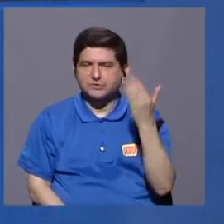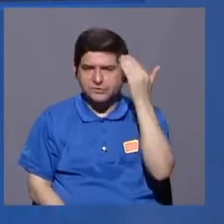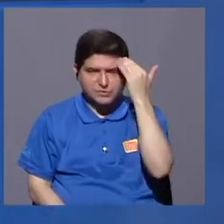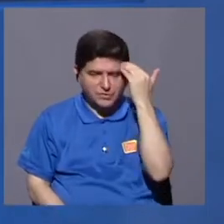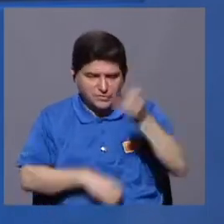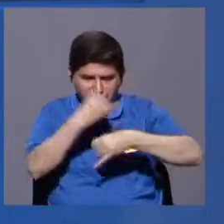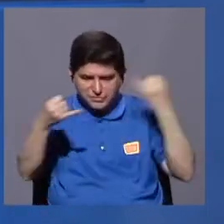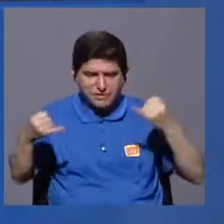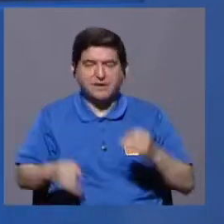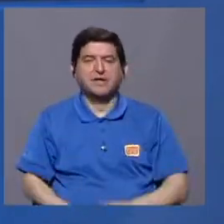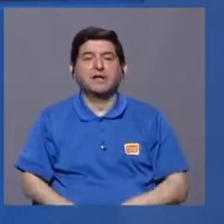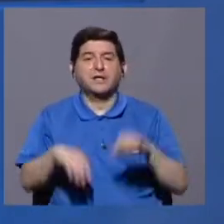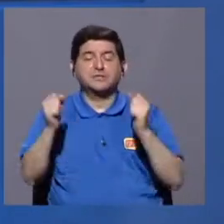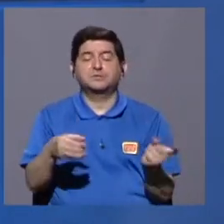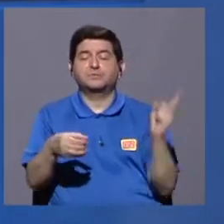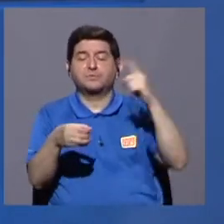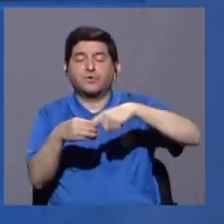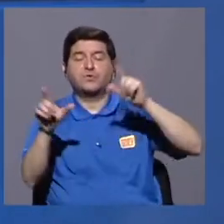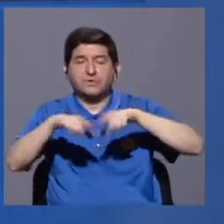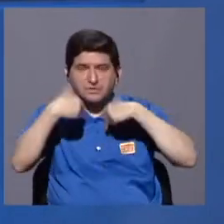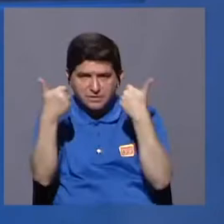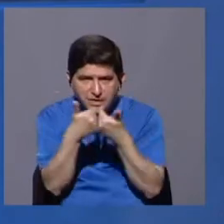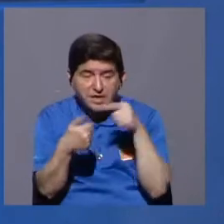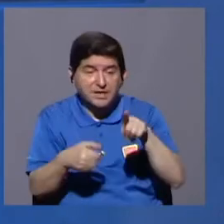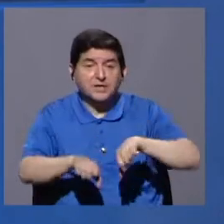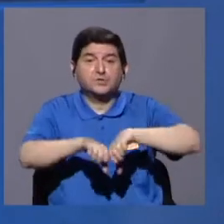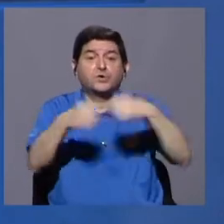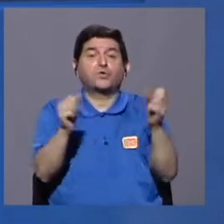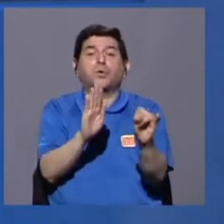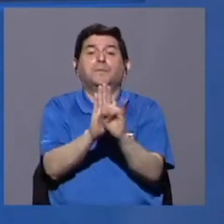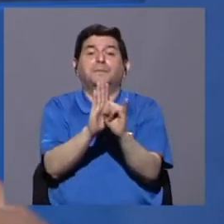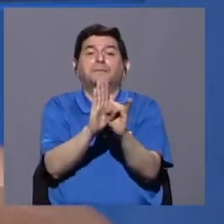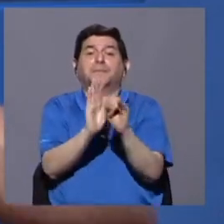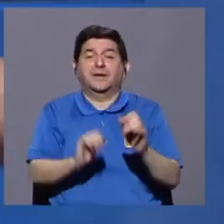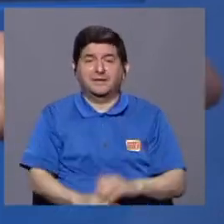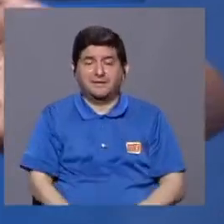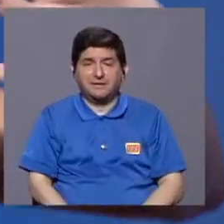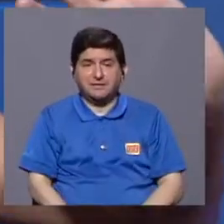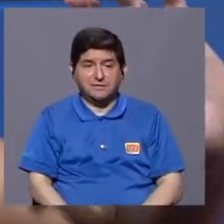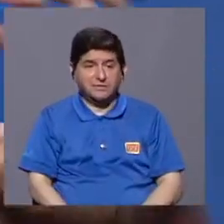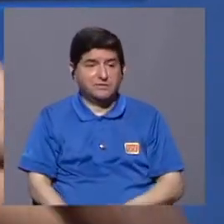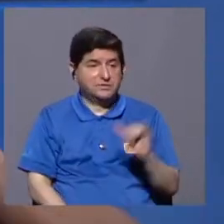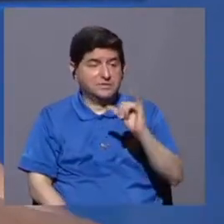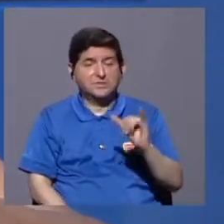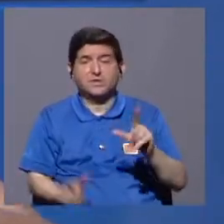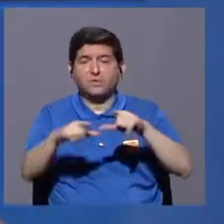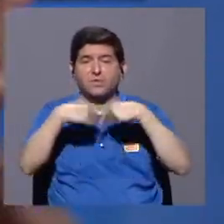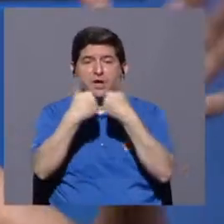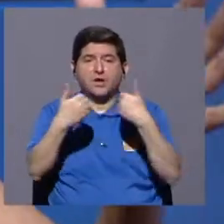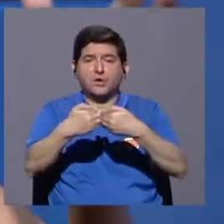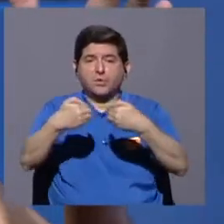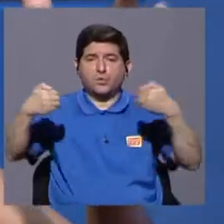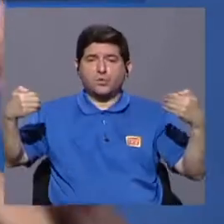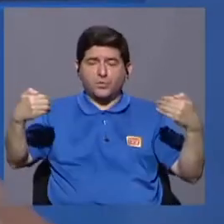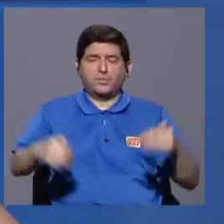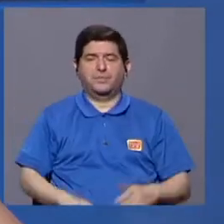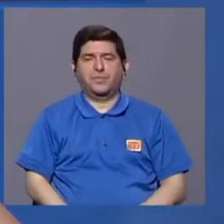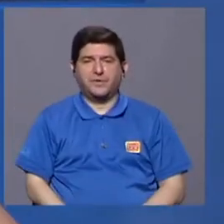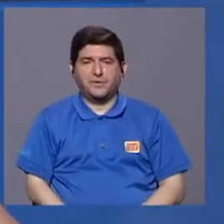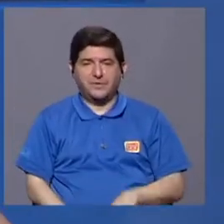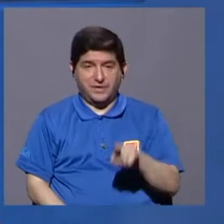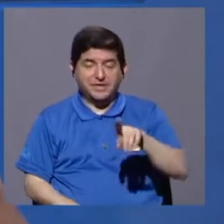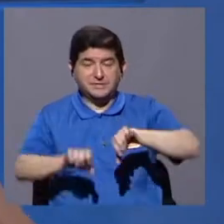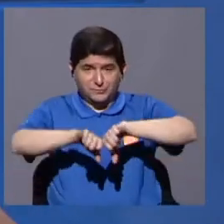es su función. Y esto rompe con la identidad. Y entonces el clan también se aleja y hay un distanciamiento, un